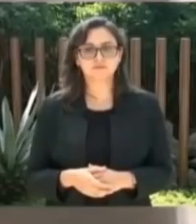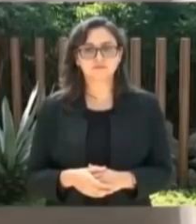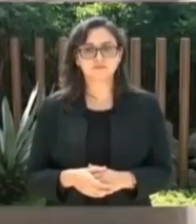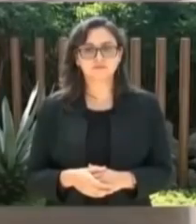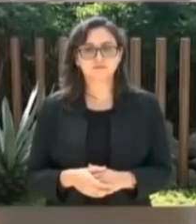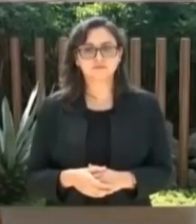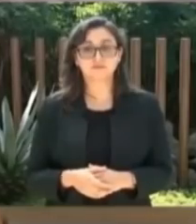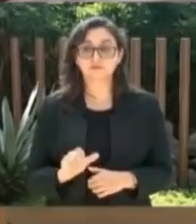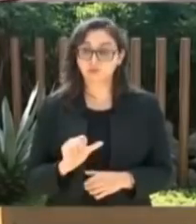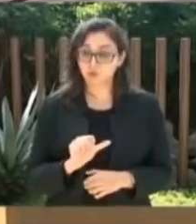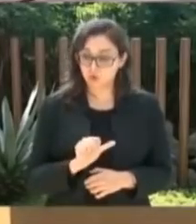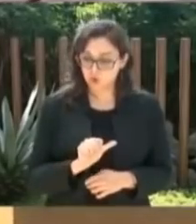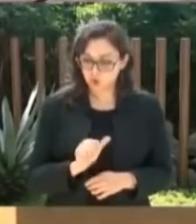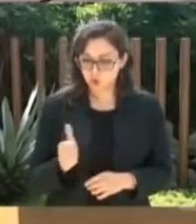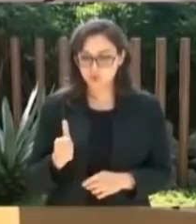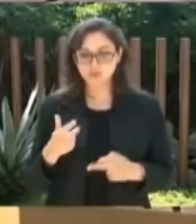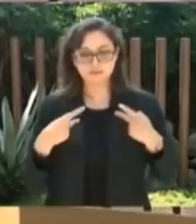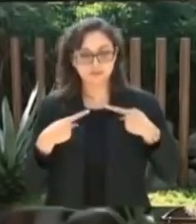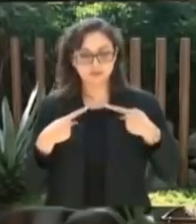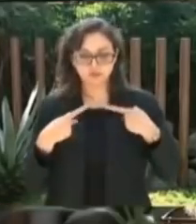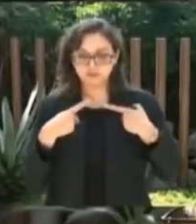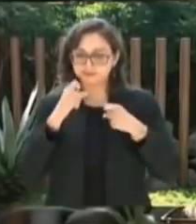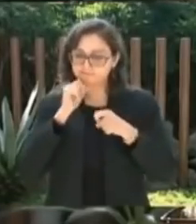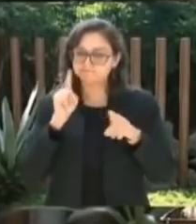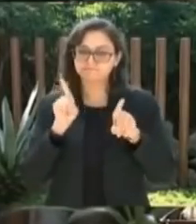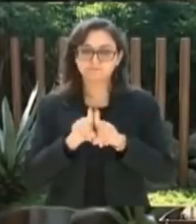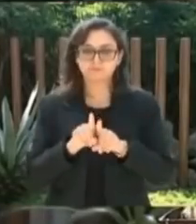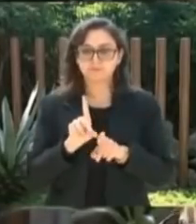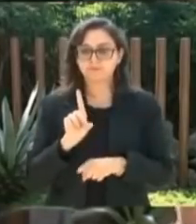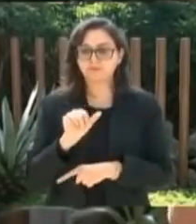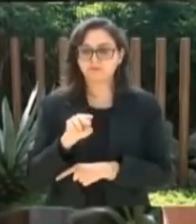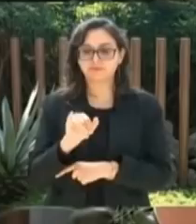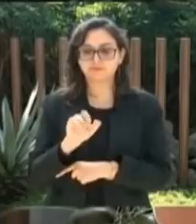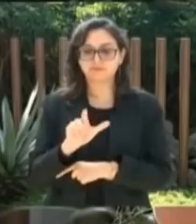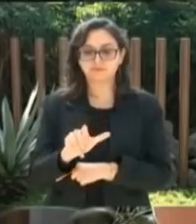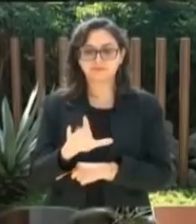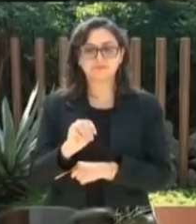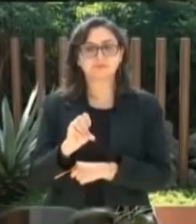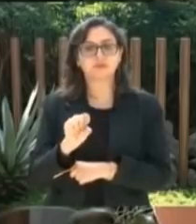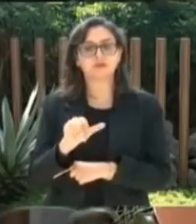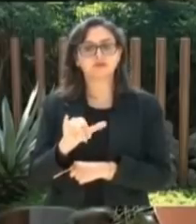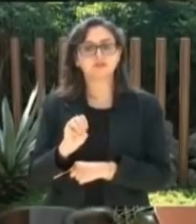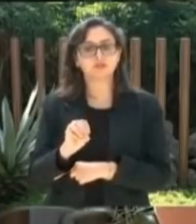el otro gran personaje, don Daniel Cosío Villegas,